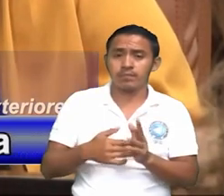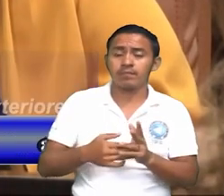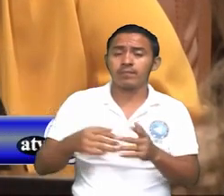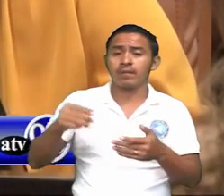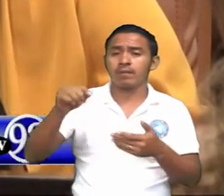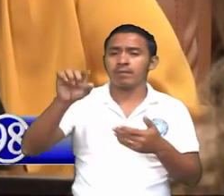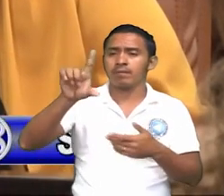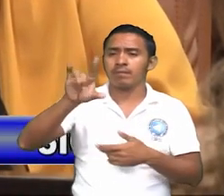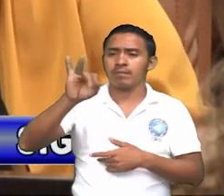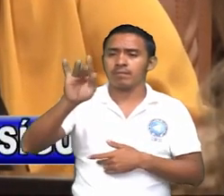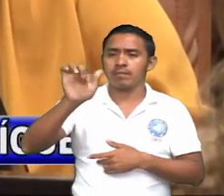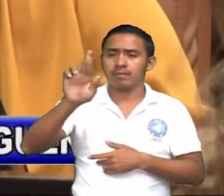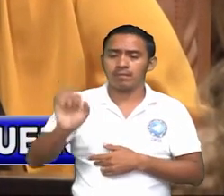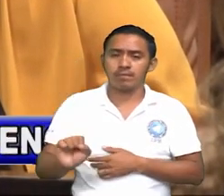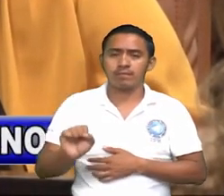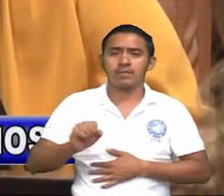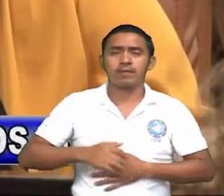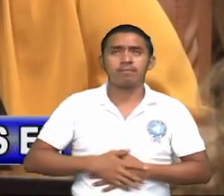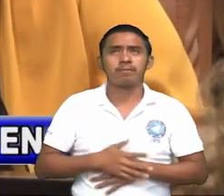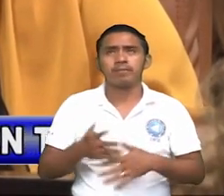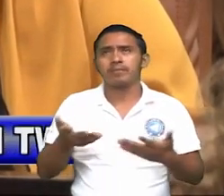esterlinas, unos